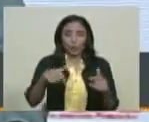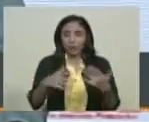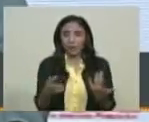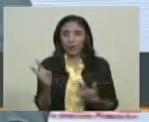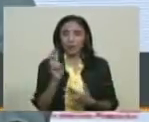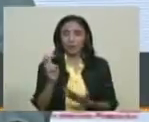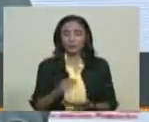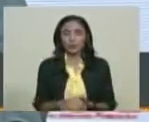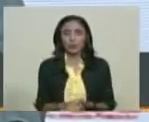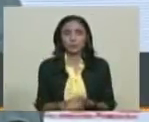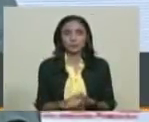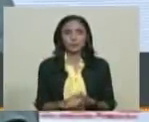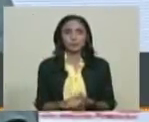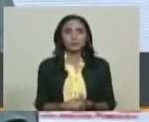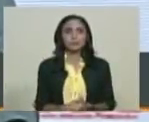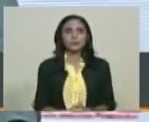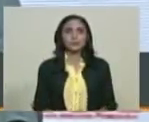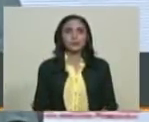de República.